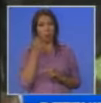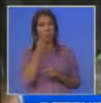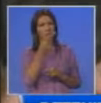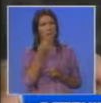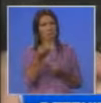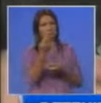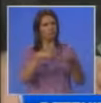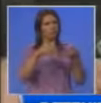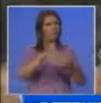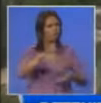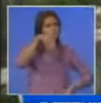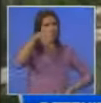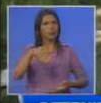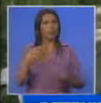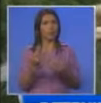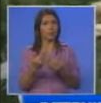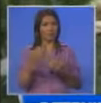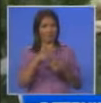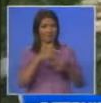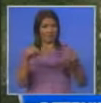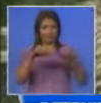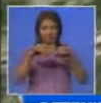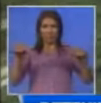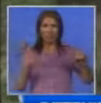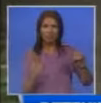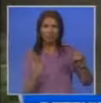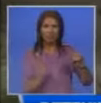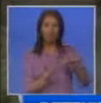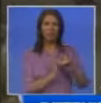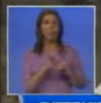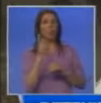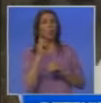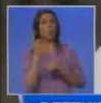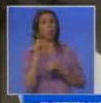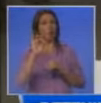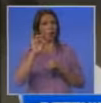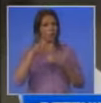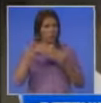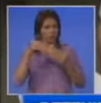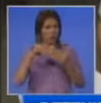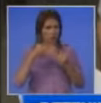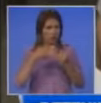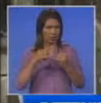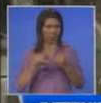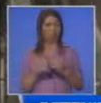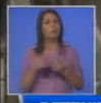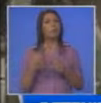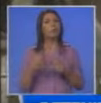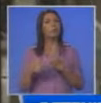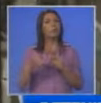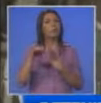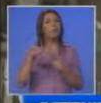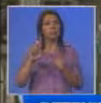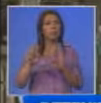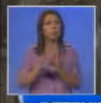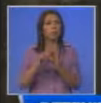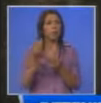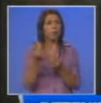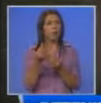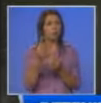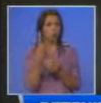fue detenido por vender el atado de cebolla blanca en $1.80, pese que este producto tiene un valor referencial